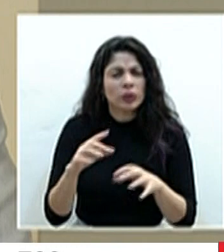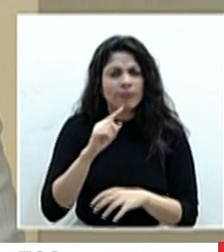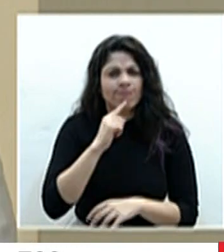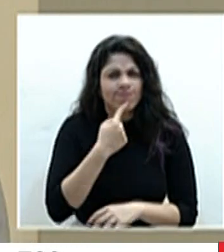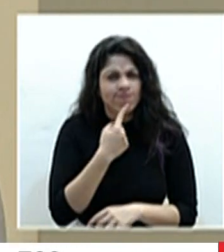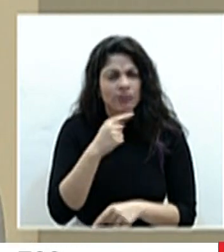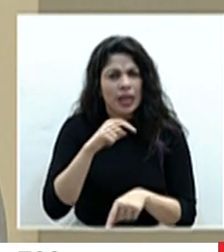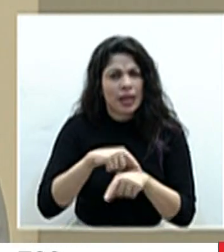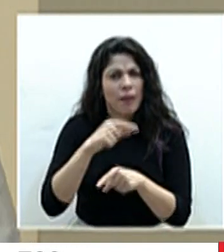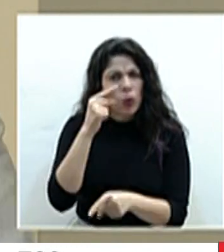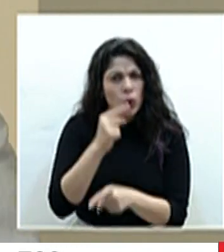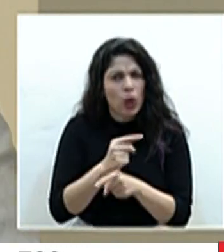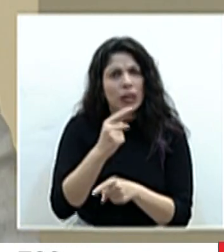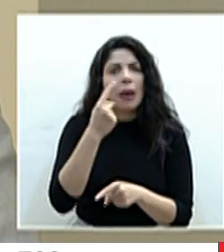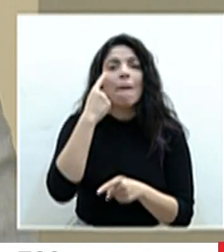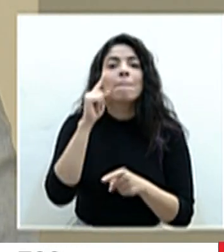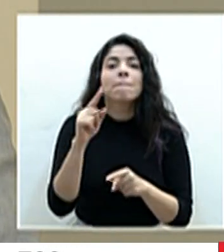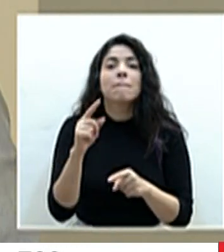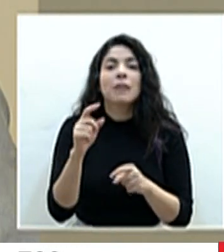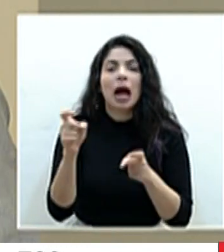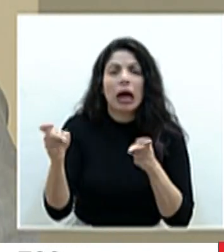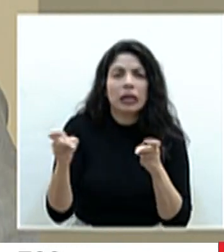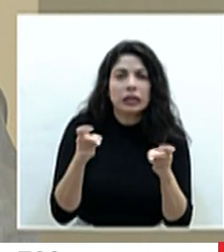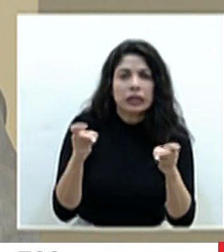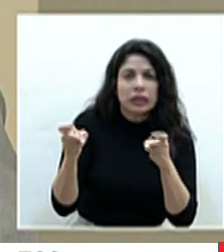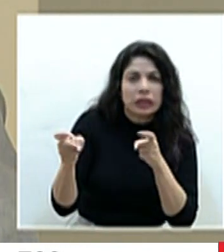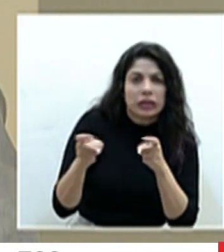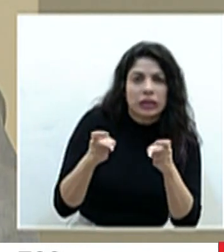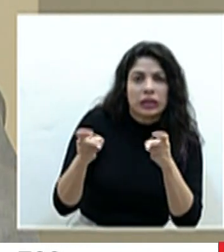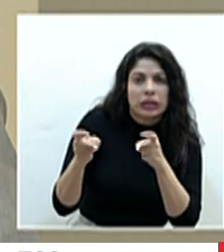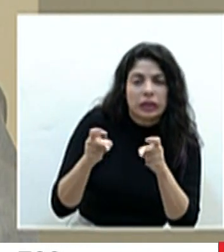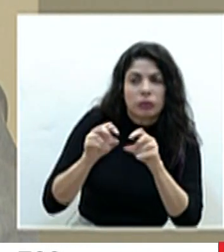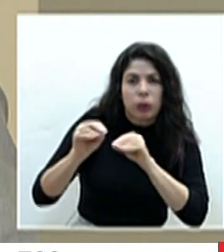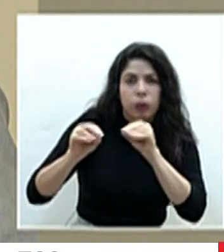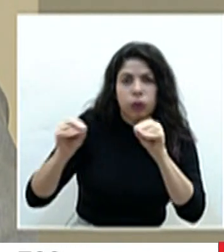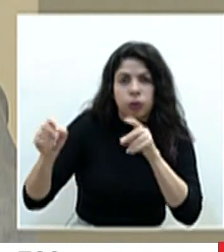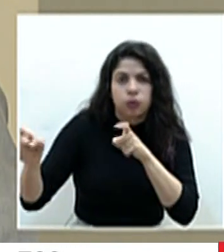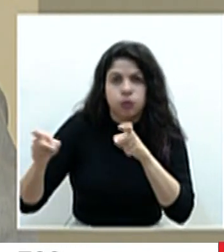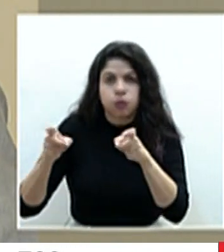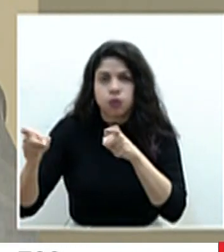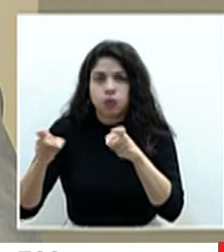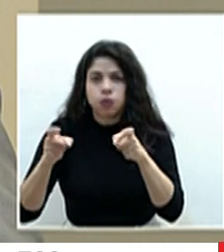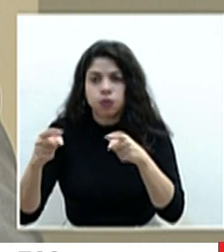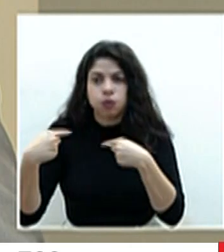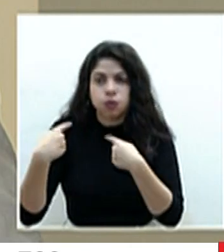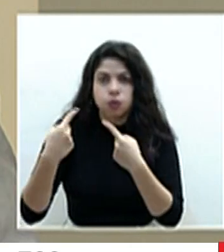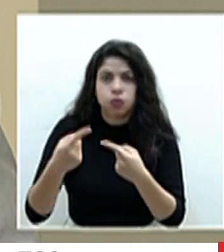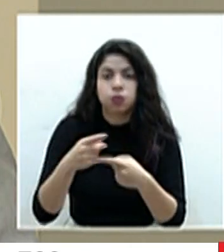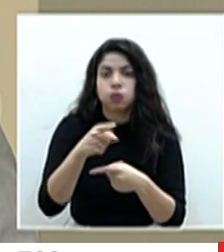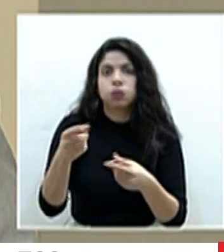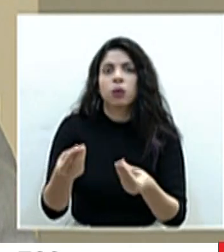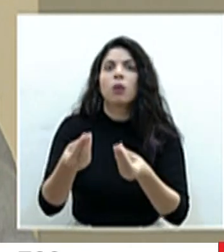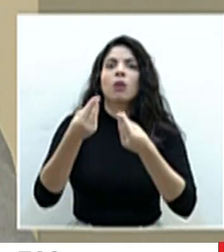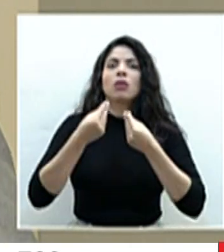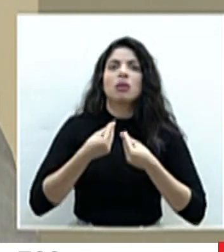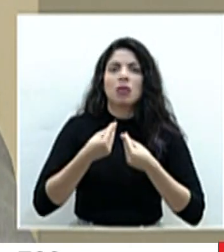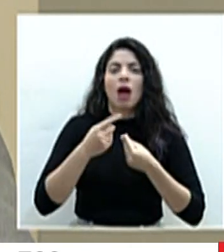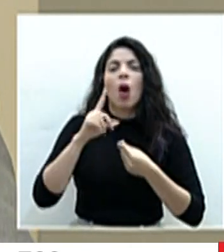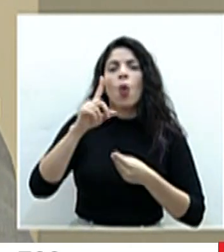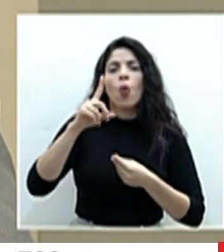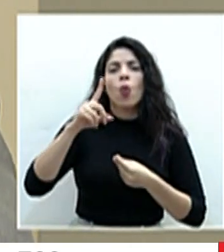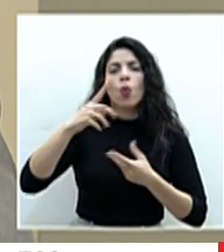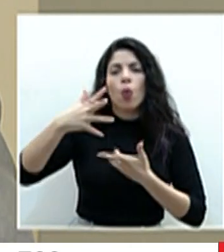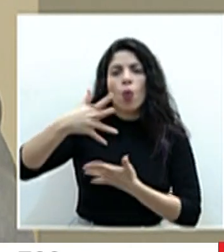contundentes, oportunas y que han permitido hacer ese control sostenido de la transmisión, y que eso pues también nos lleva a un comportamiento un